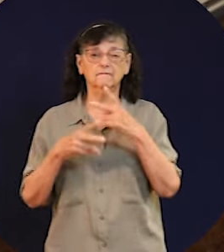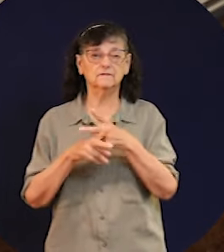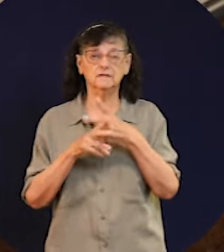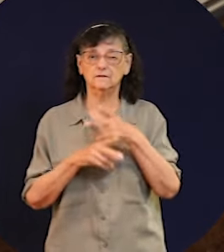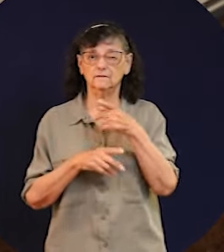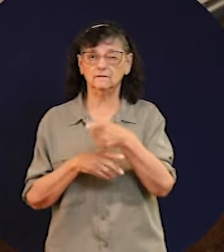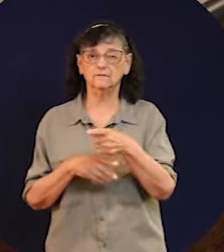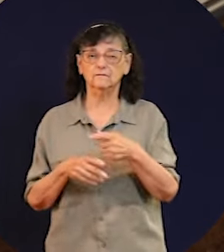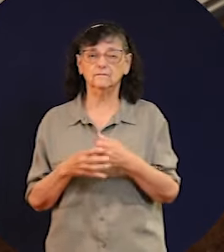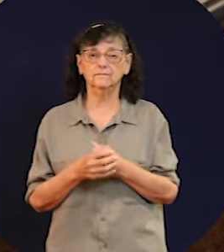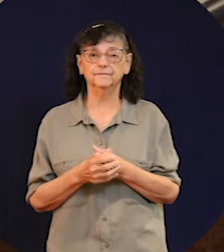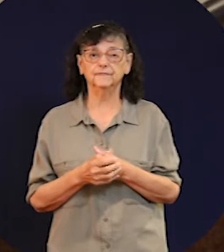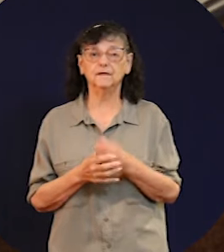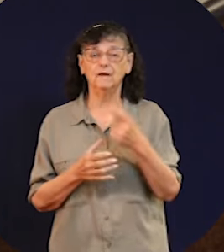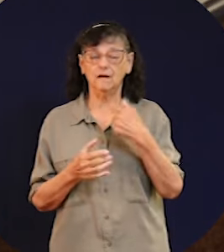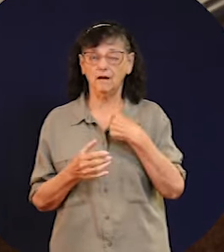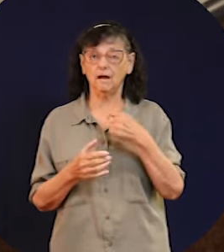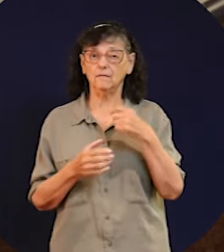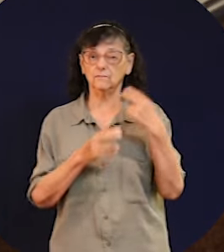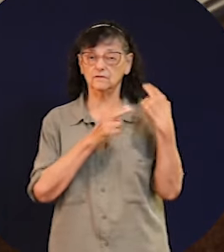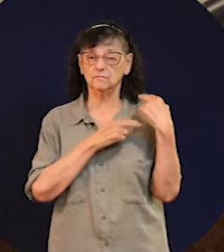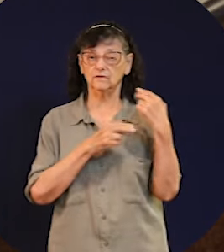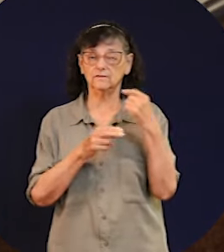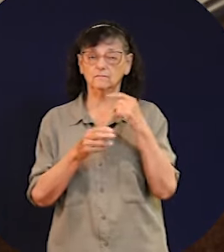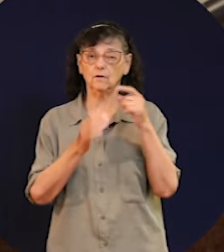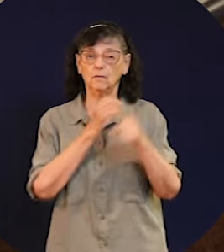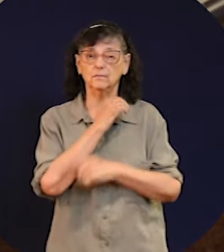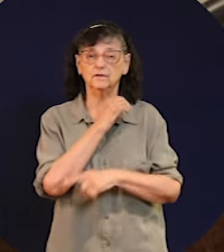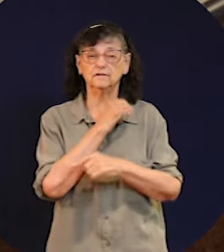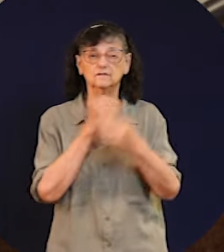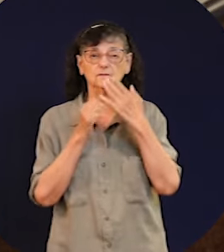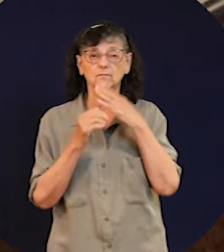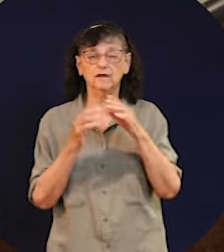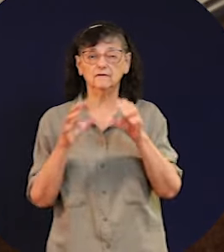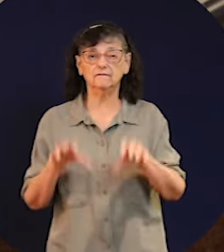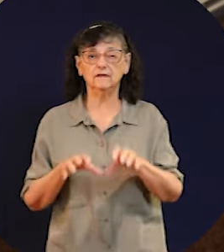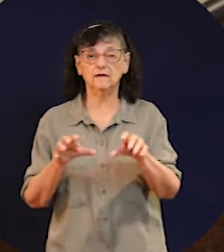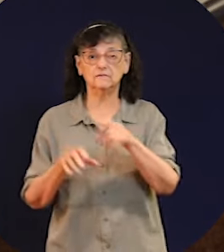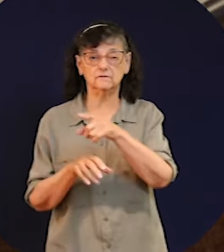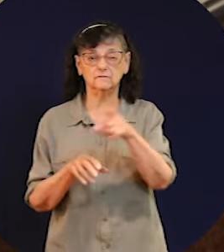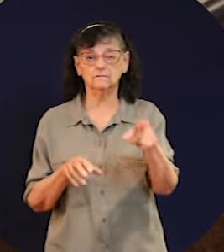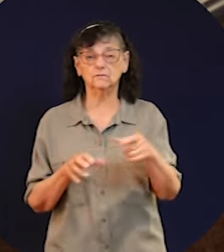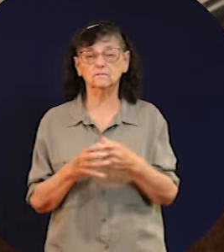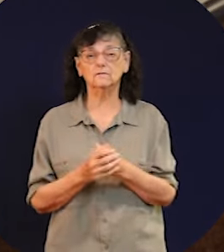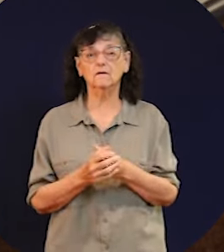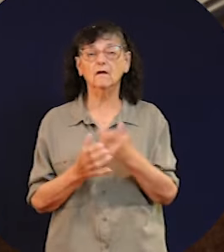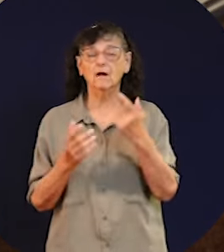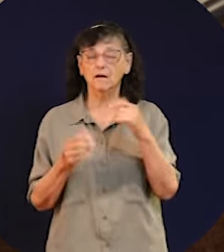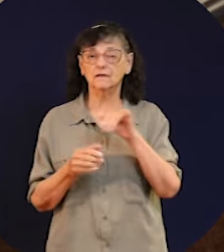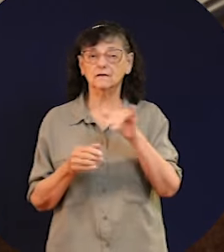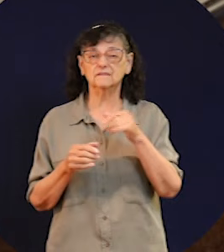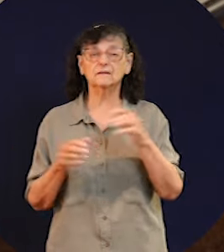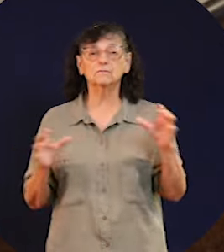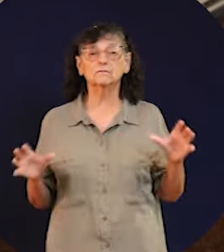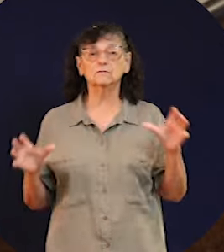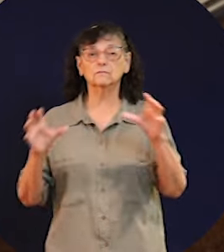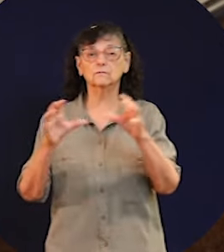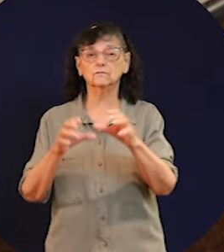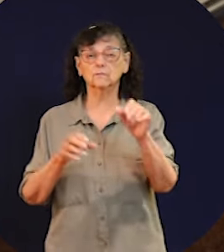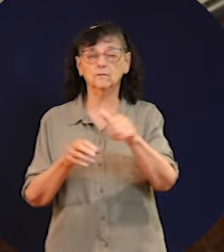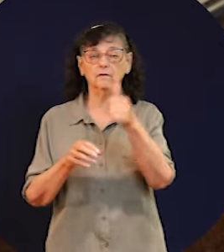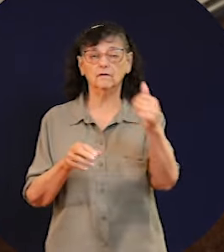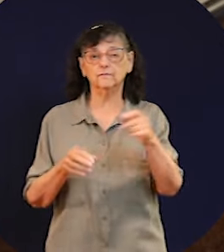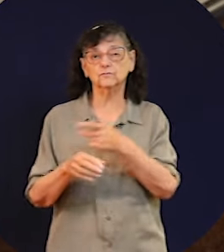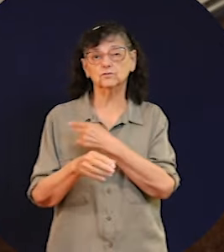cuidado. Yo me encargaré de castigar la maldad de las acciones de ustedes. Yo mismo reuniré al resto de